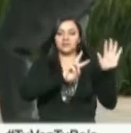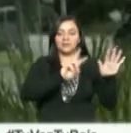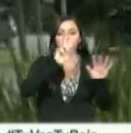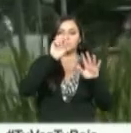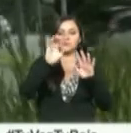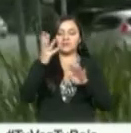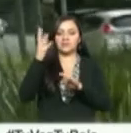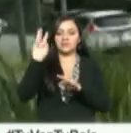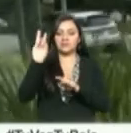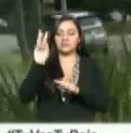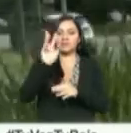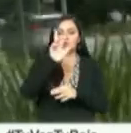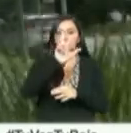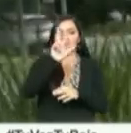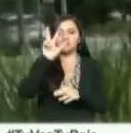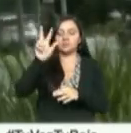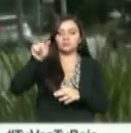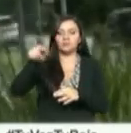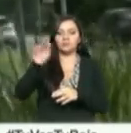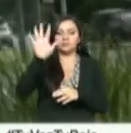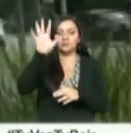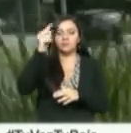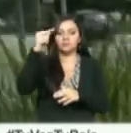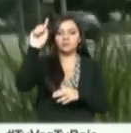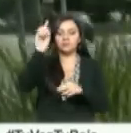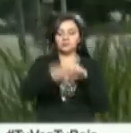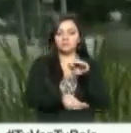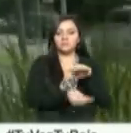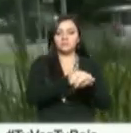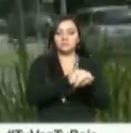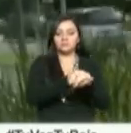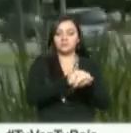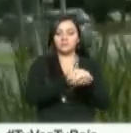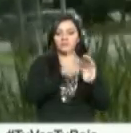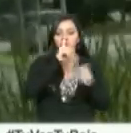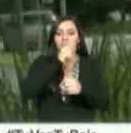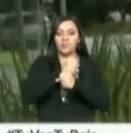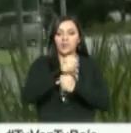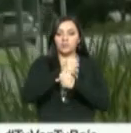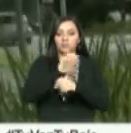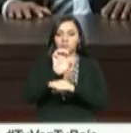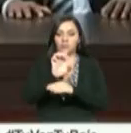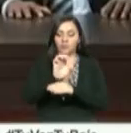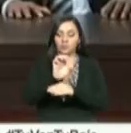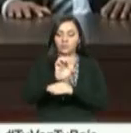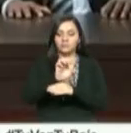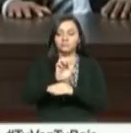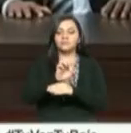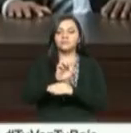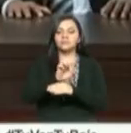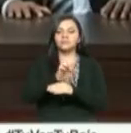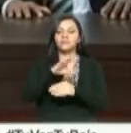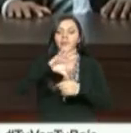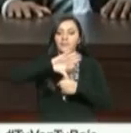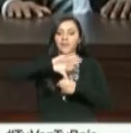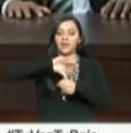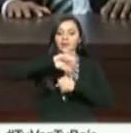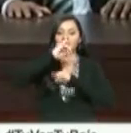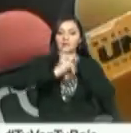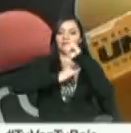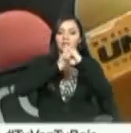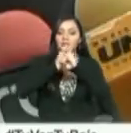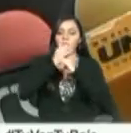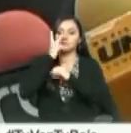2016 33,5 millones de dólares a funcionarios oficiales de Ecuador. En este contexto, Ecuador, mediante su embajada en Estados